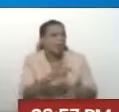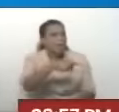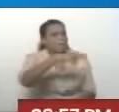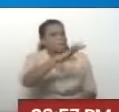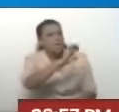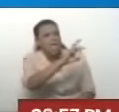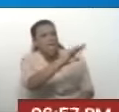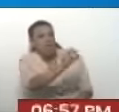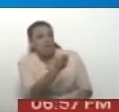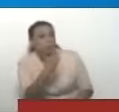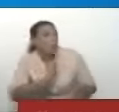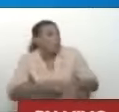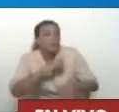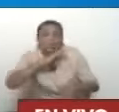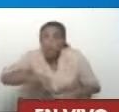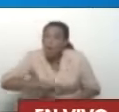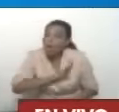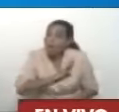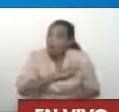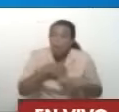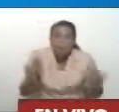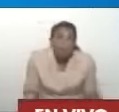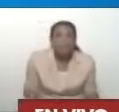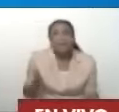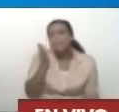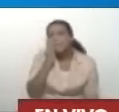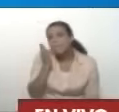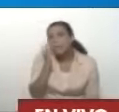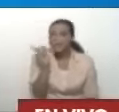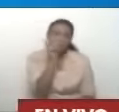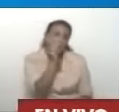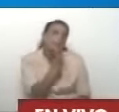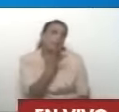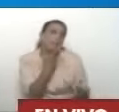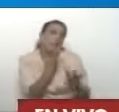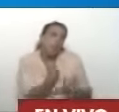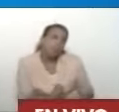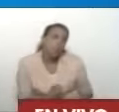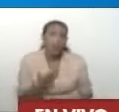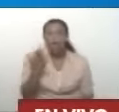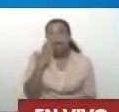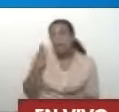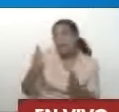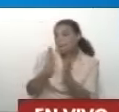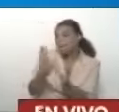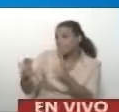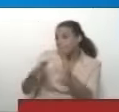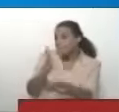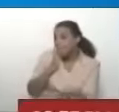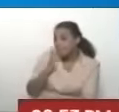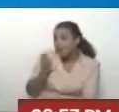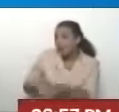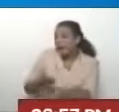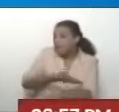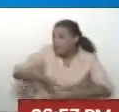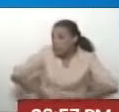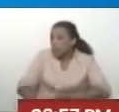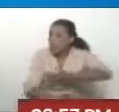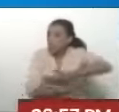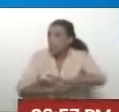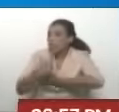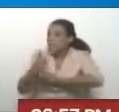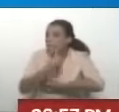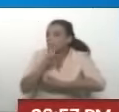Pedro? Todo tiene su historia. No, que mi papá me contó que hablaba con mi mamá y antes de nacer tenían